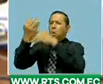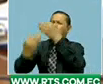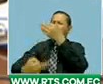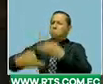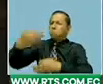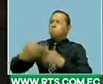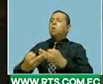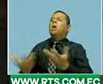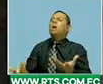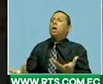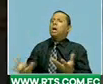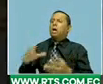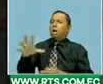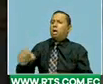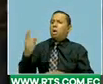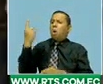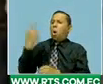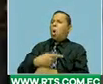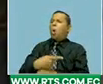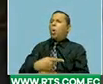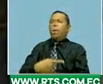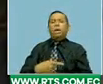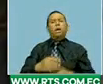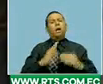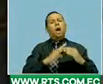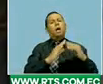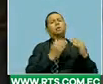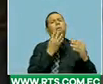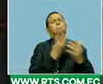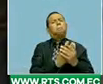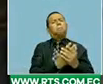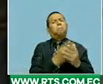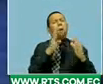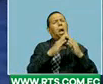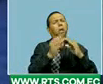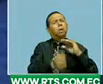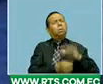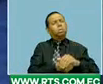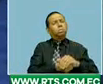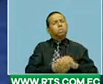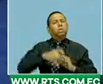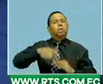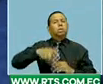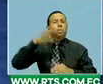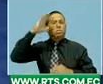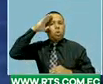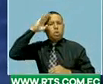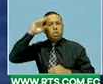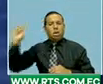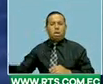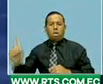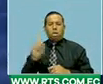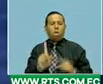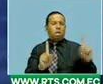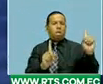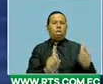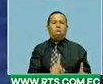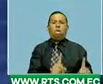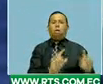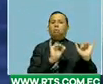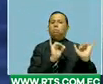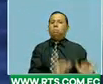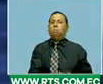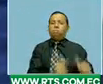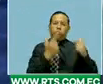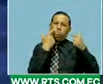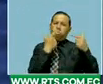policiales para cuidar a quienes enfrentan procesos legales. Los casos en los que se dictan arrestos domiciliarios generalmente